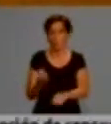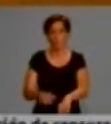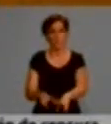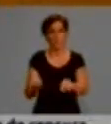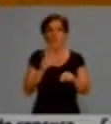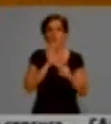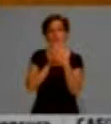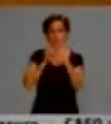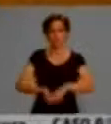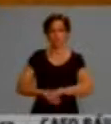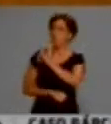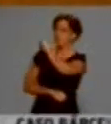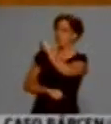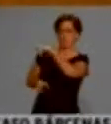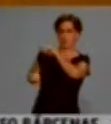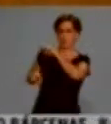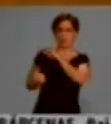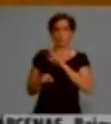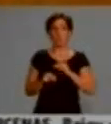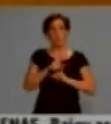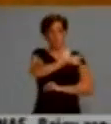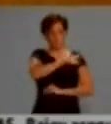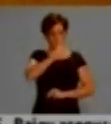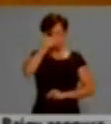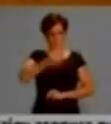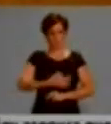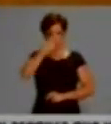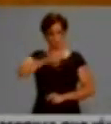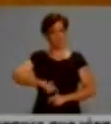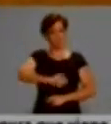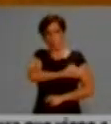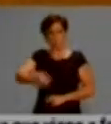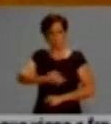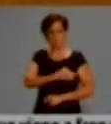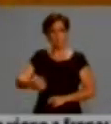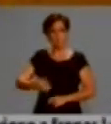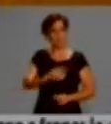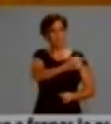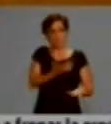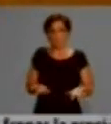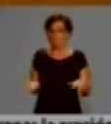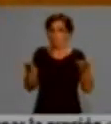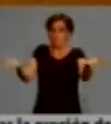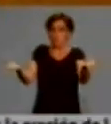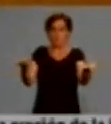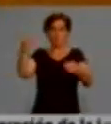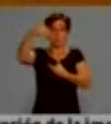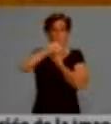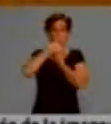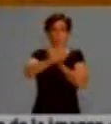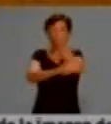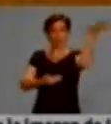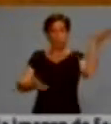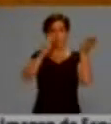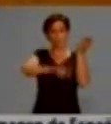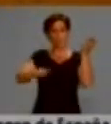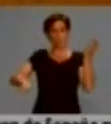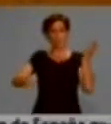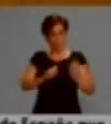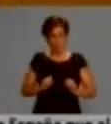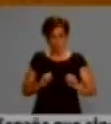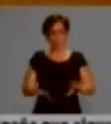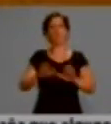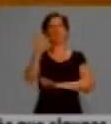pactado. Dos segundos. Si tan seguro está de su legitimidad, sométalas al escrutinio democrático de la ciudadanía. Dimita y